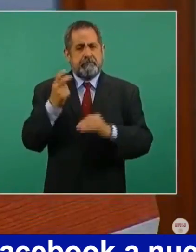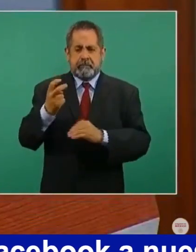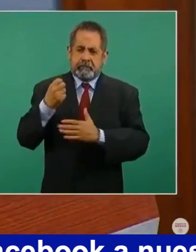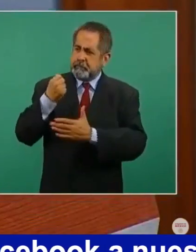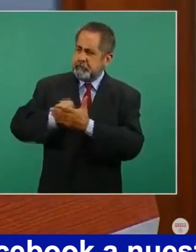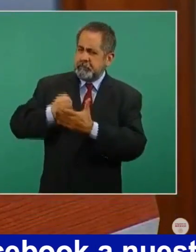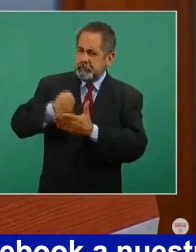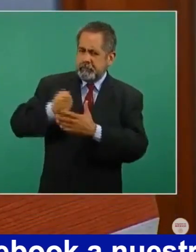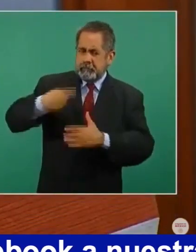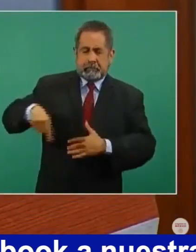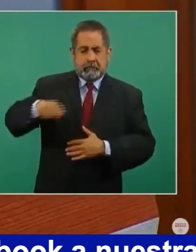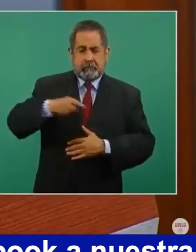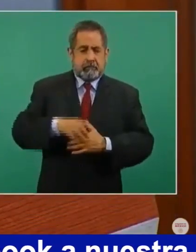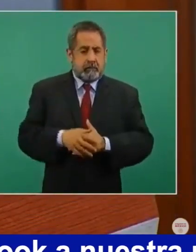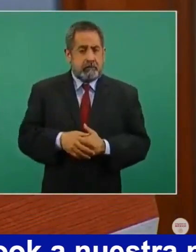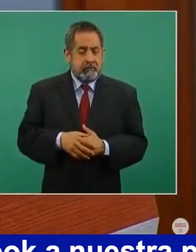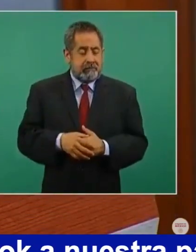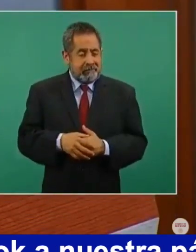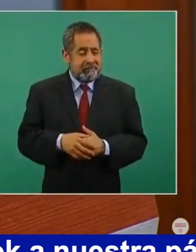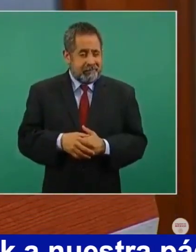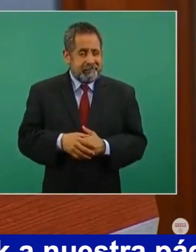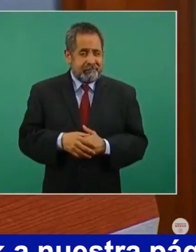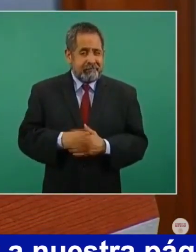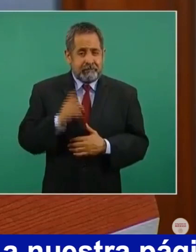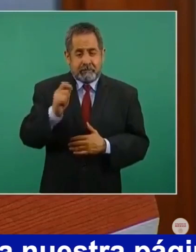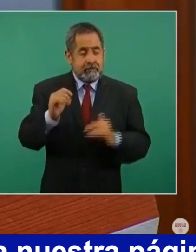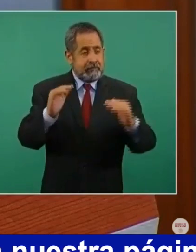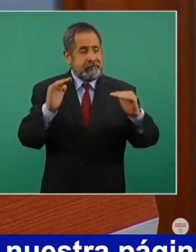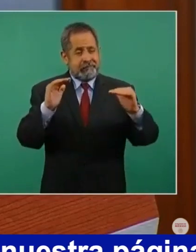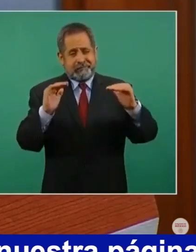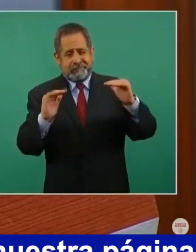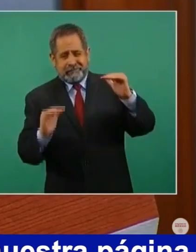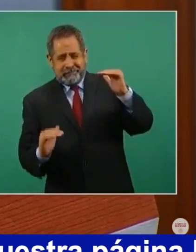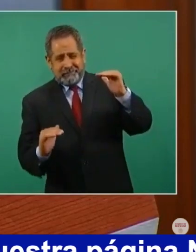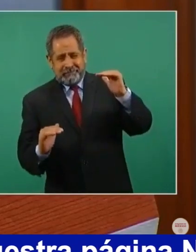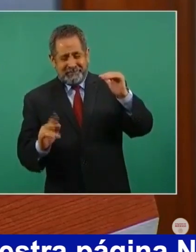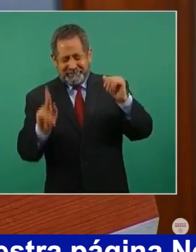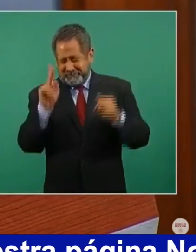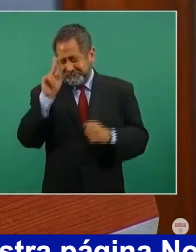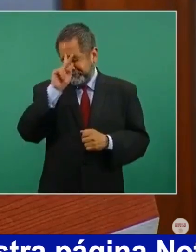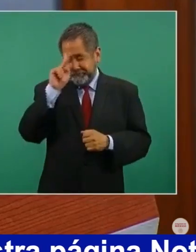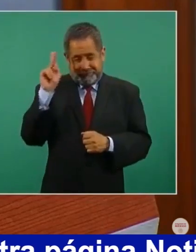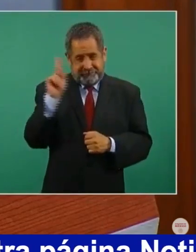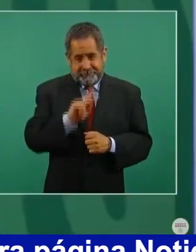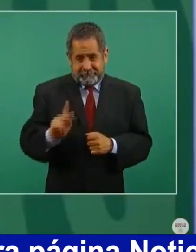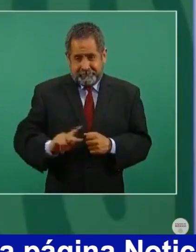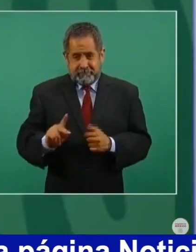Y cuando más desigualdad se ha producido